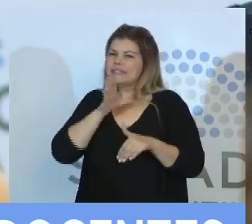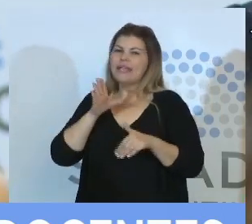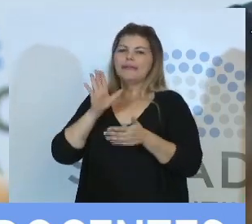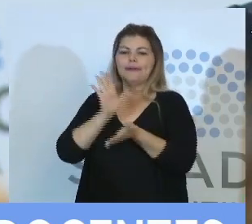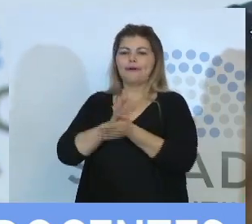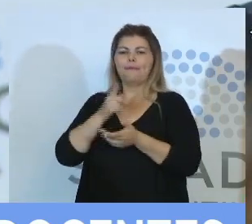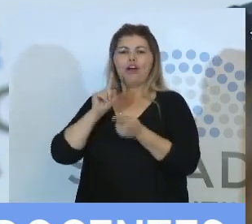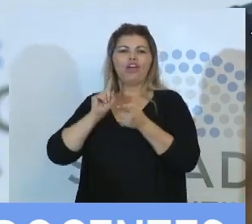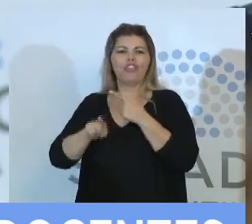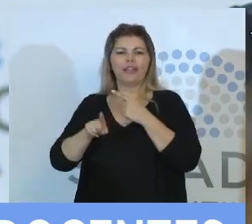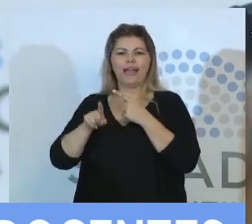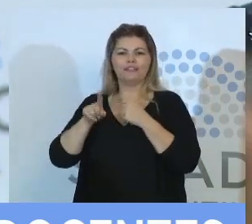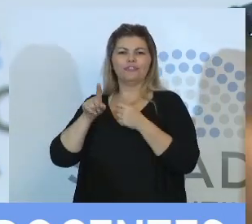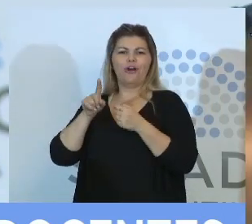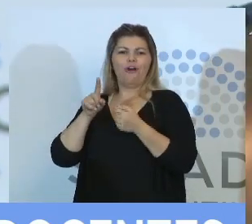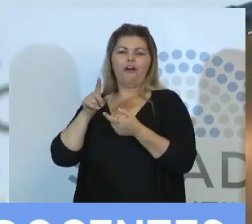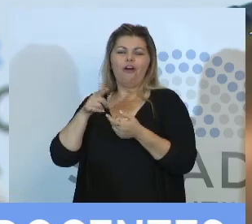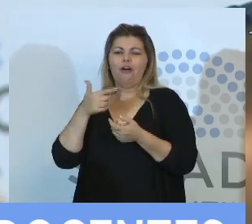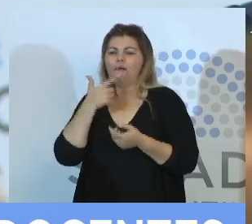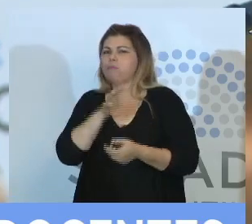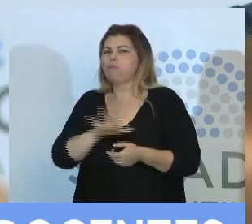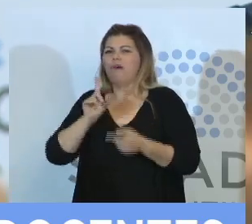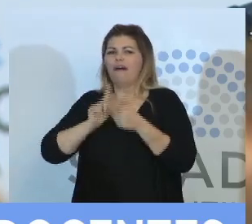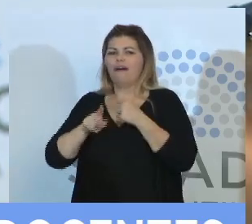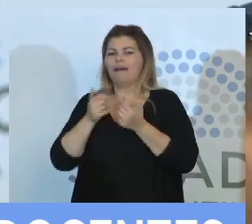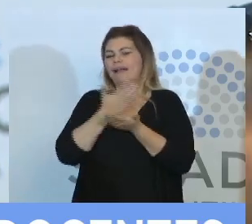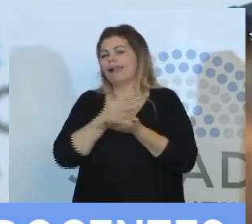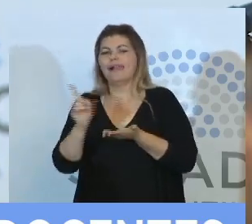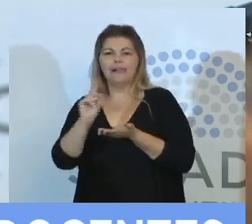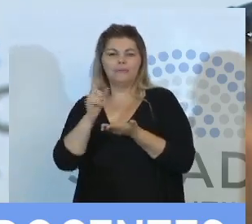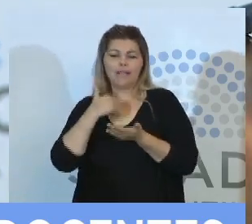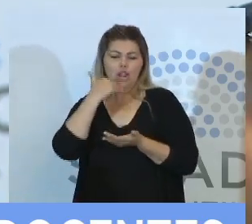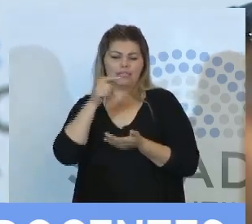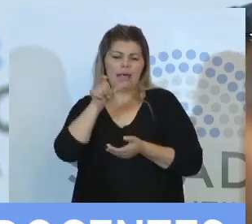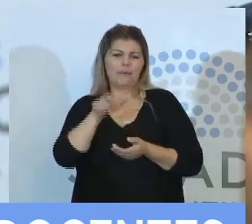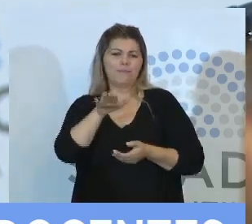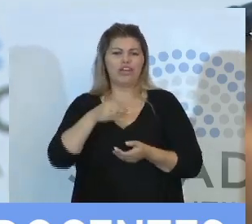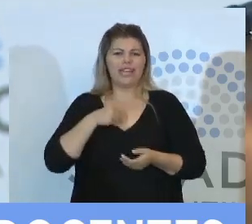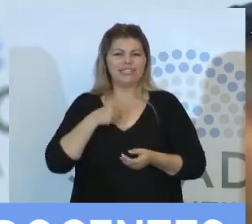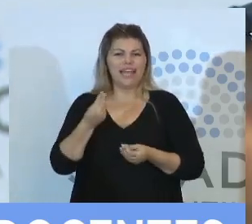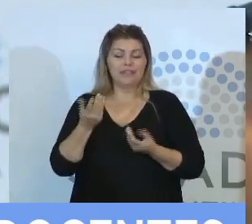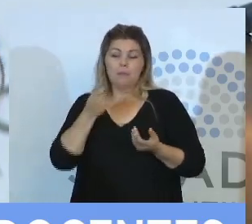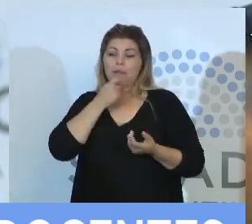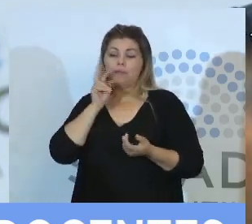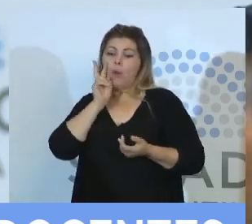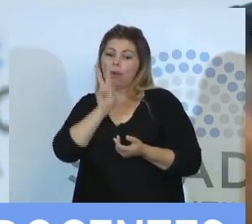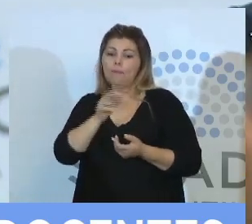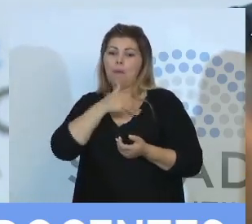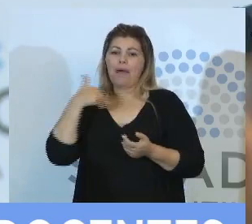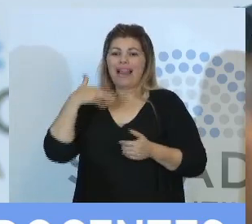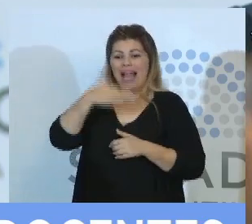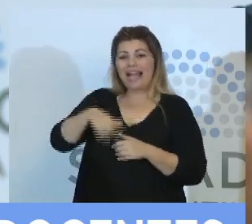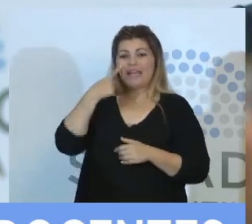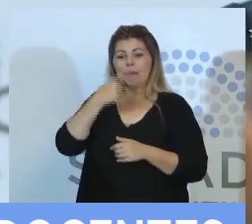hay gente que, bueno, no sabes qué le está pasando al otro, no sabes lo que está sintiendo el otro en el momento. O por ahí si vemos una mamá con un chico que no para de llorar en el medio de la